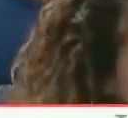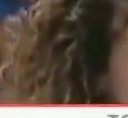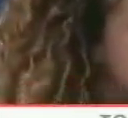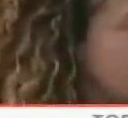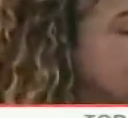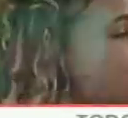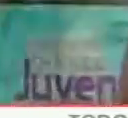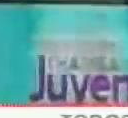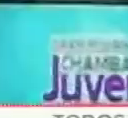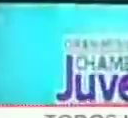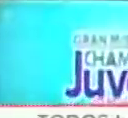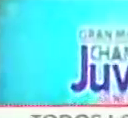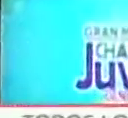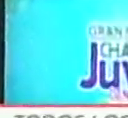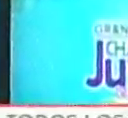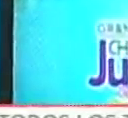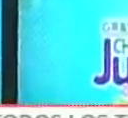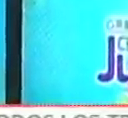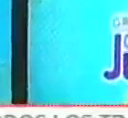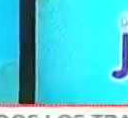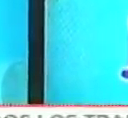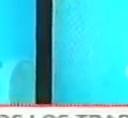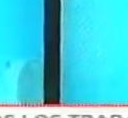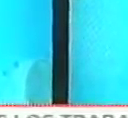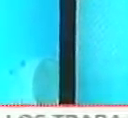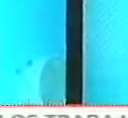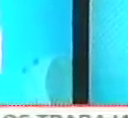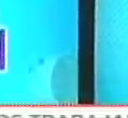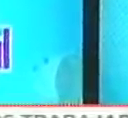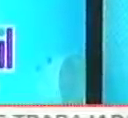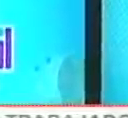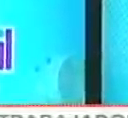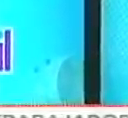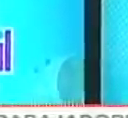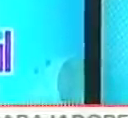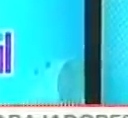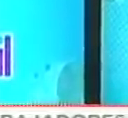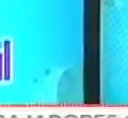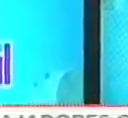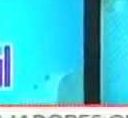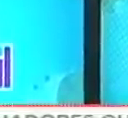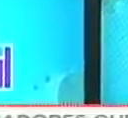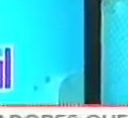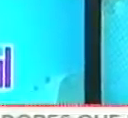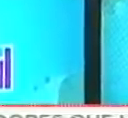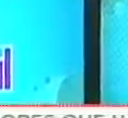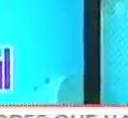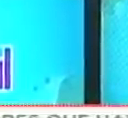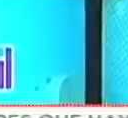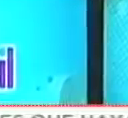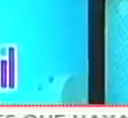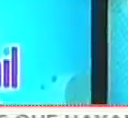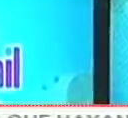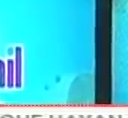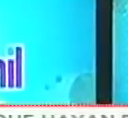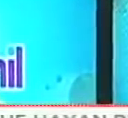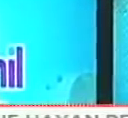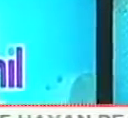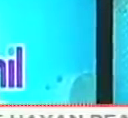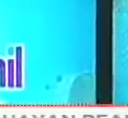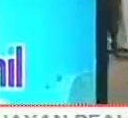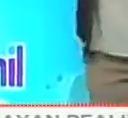Mi juez es mío, yo no quiero otro, no, no, que va. Maduro